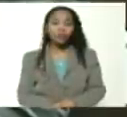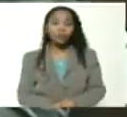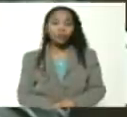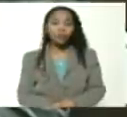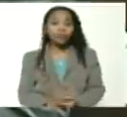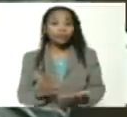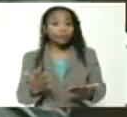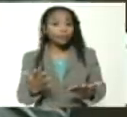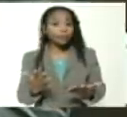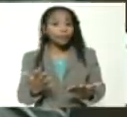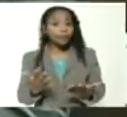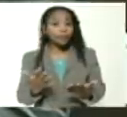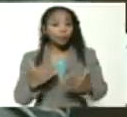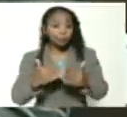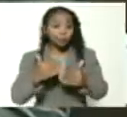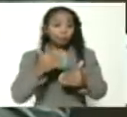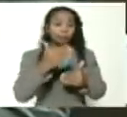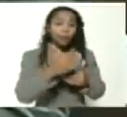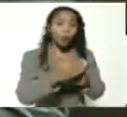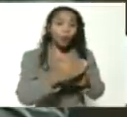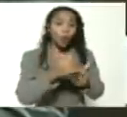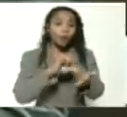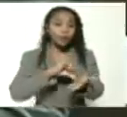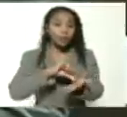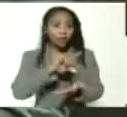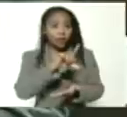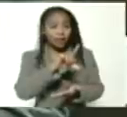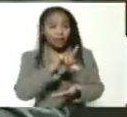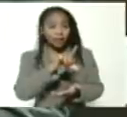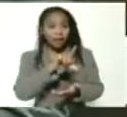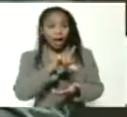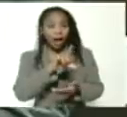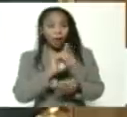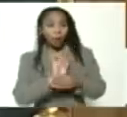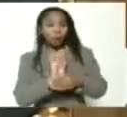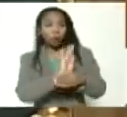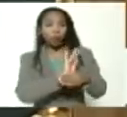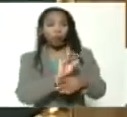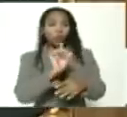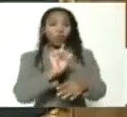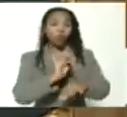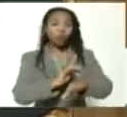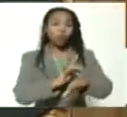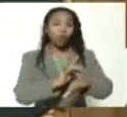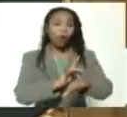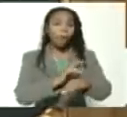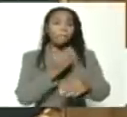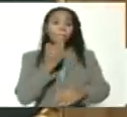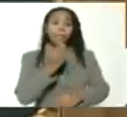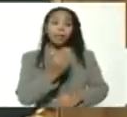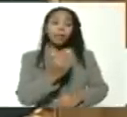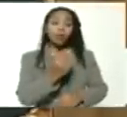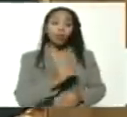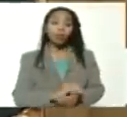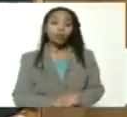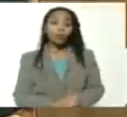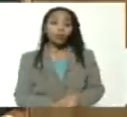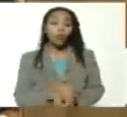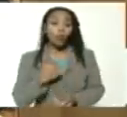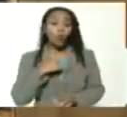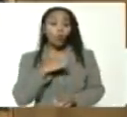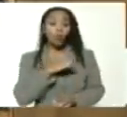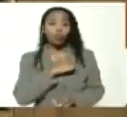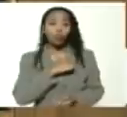y que posteriormente, repito, en medio de esa impunidad, como ya sabemos, permitió que